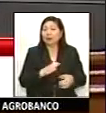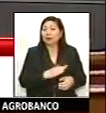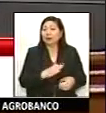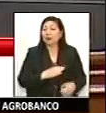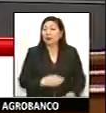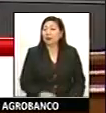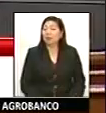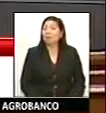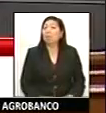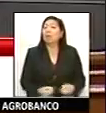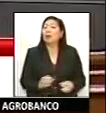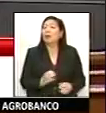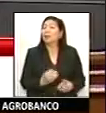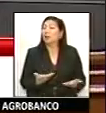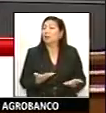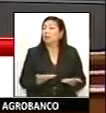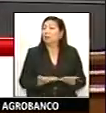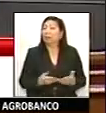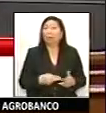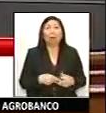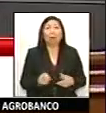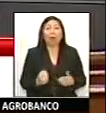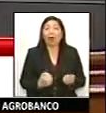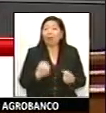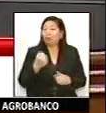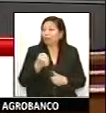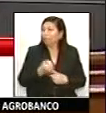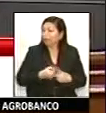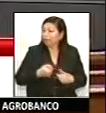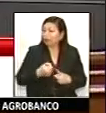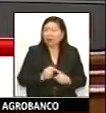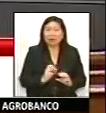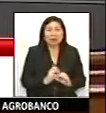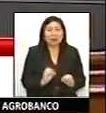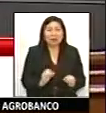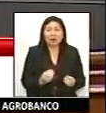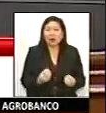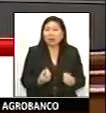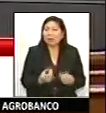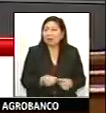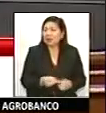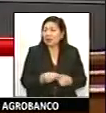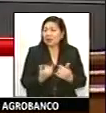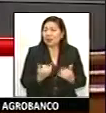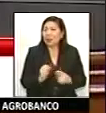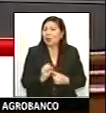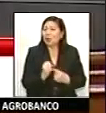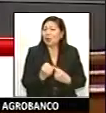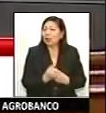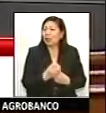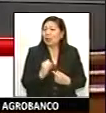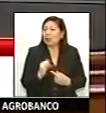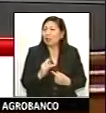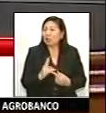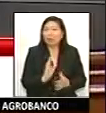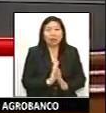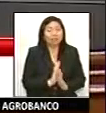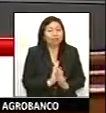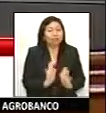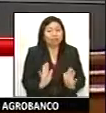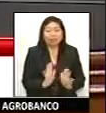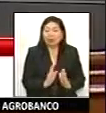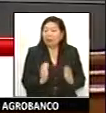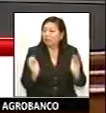Fiscalización. Porque si no estamos adheridos, si no estamos luchando, si no le tenemos como actores principales a la sociedad civil, no vamos a